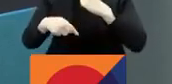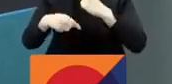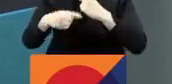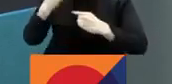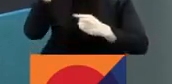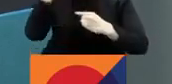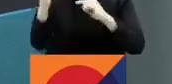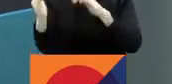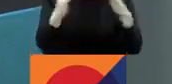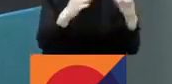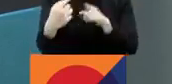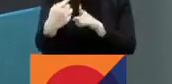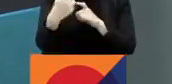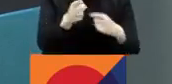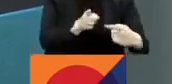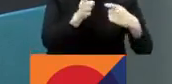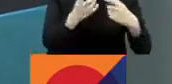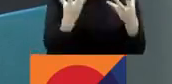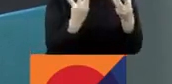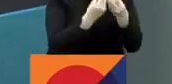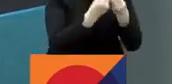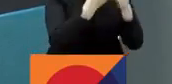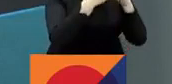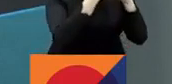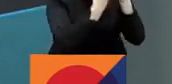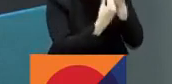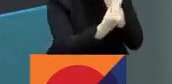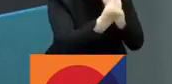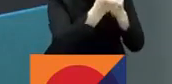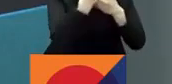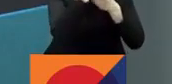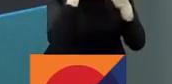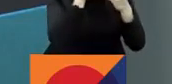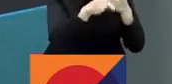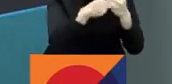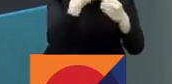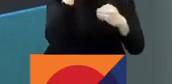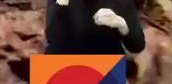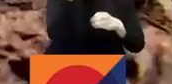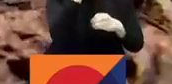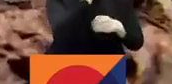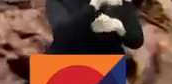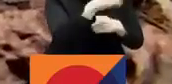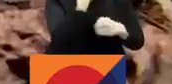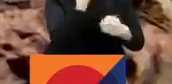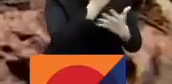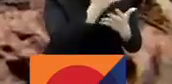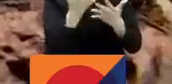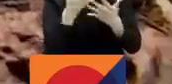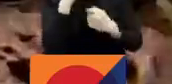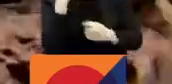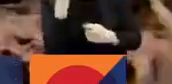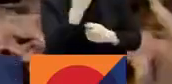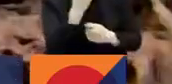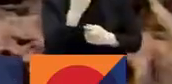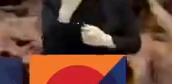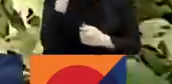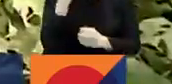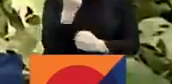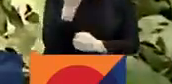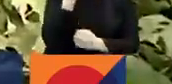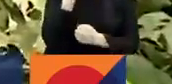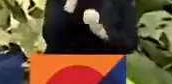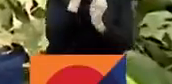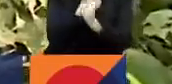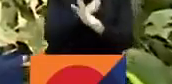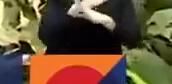fracción conocida como Carlos Patiño, sindicada de varios crímenes en la zona. La operación inició en la madrugada de hoy. Hombres